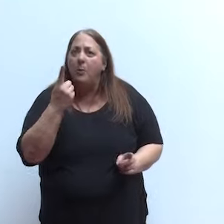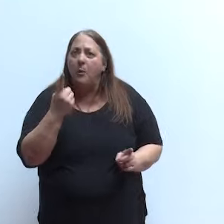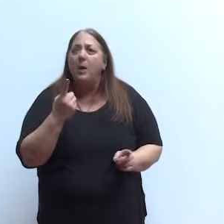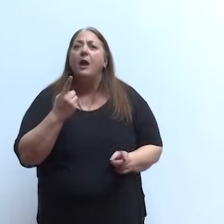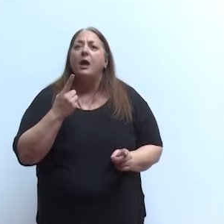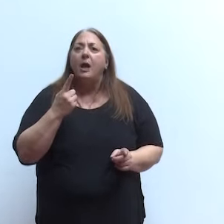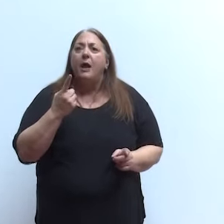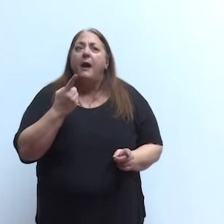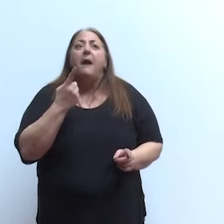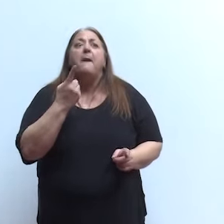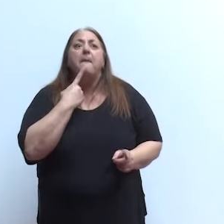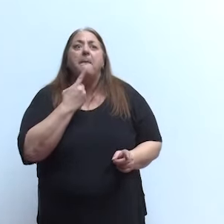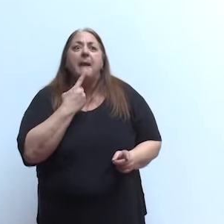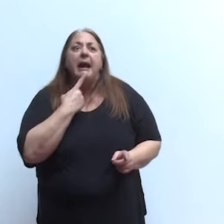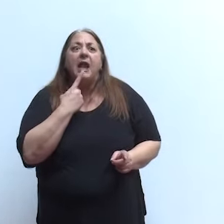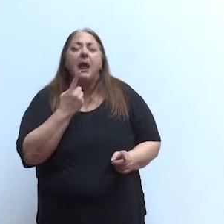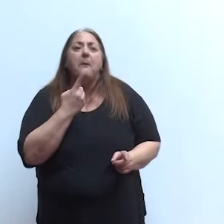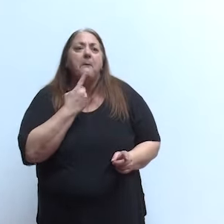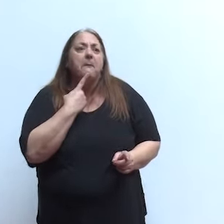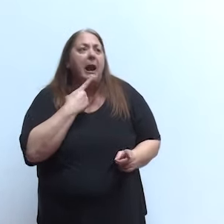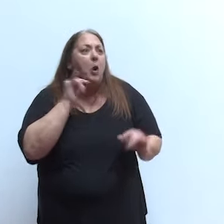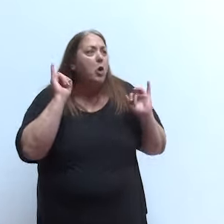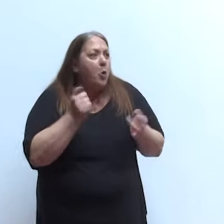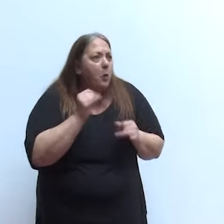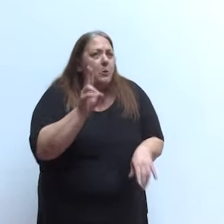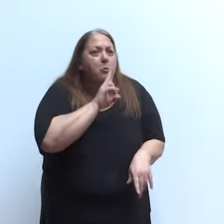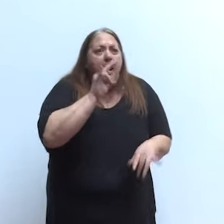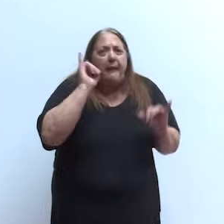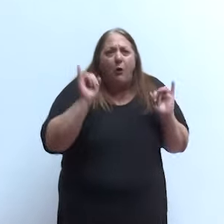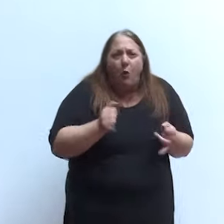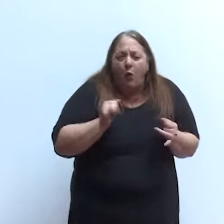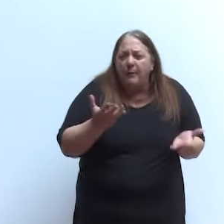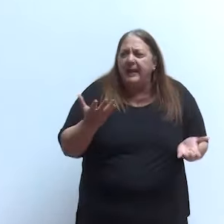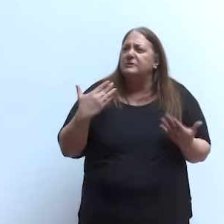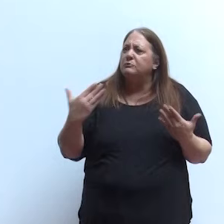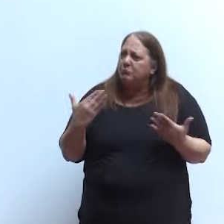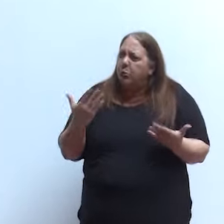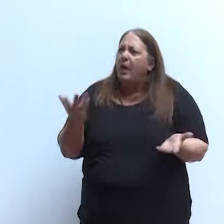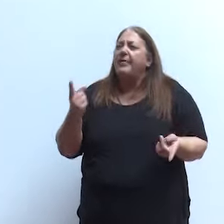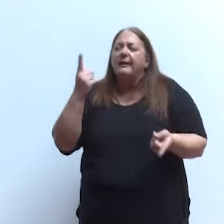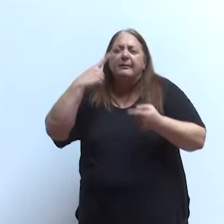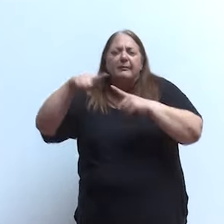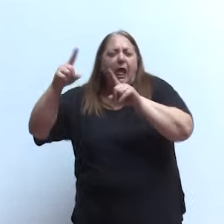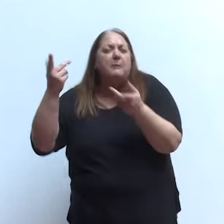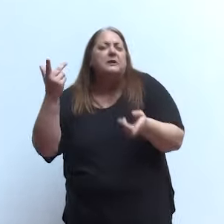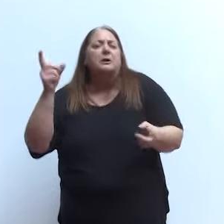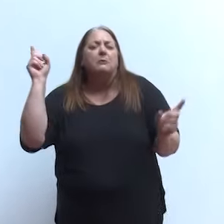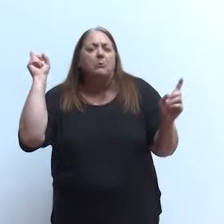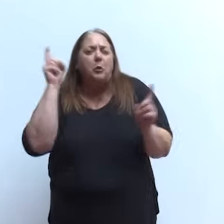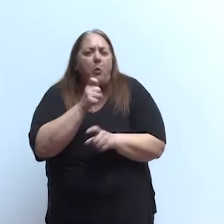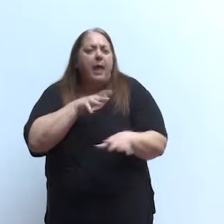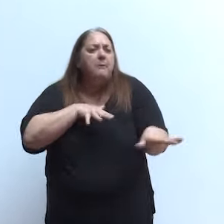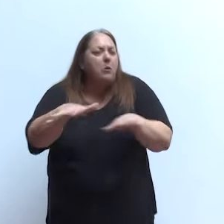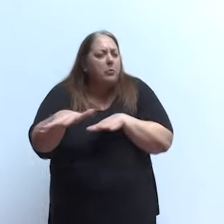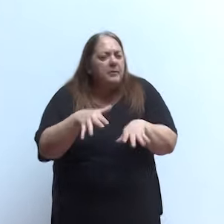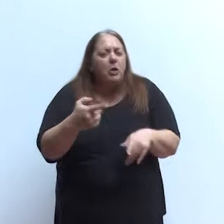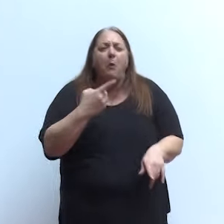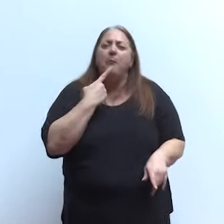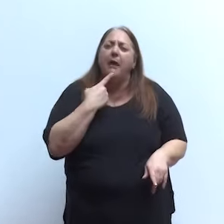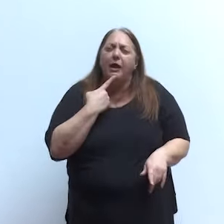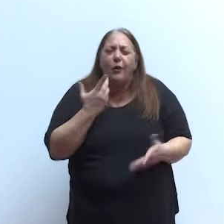de de las mujeres y sobre todo de las mujeres jóvenes que que podían tramitar problemas al lado del movimiento Los varones